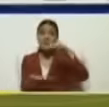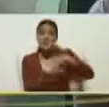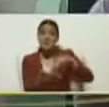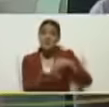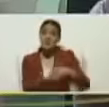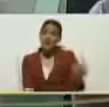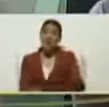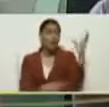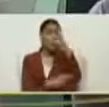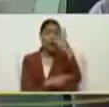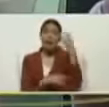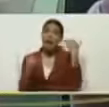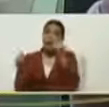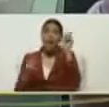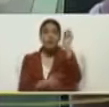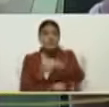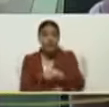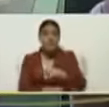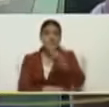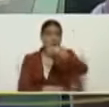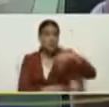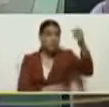hasta de Caracas.